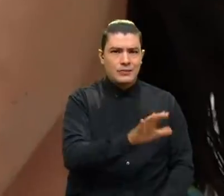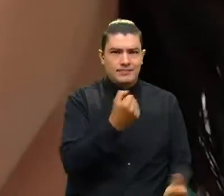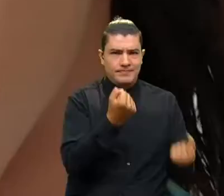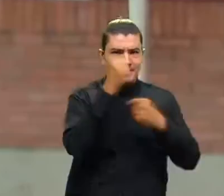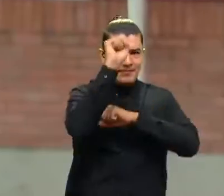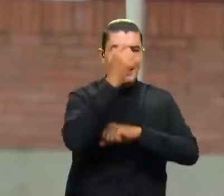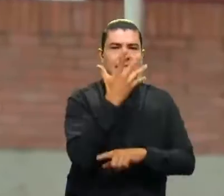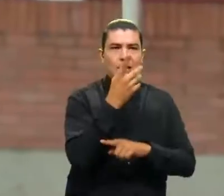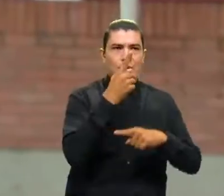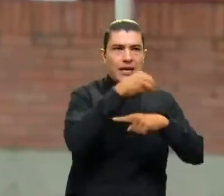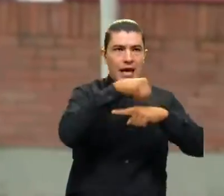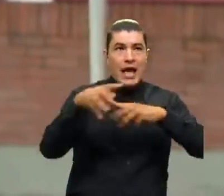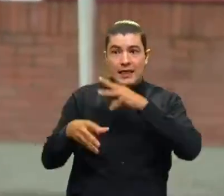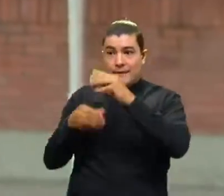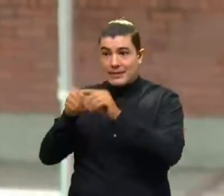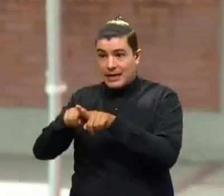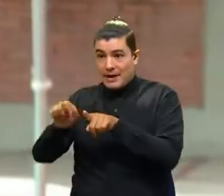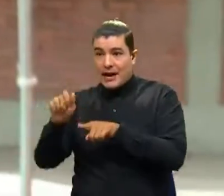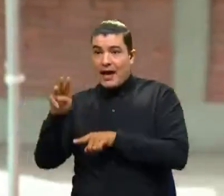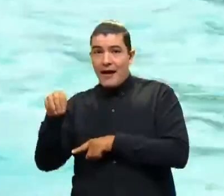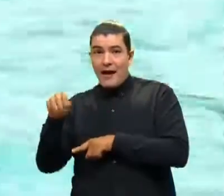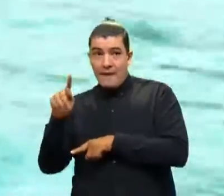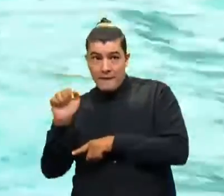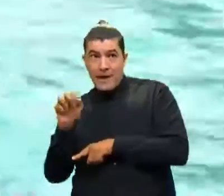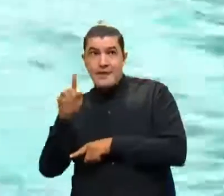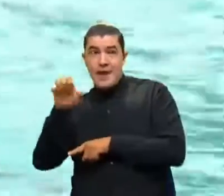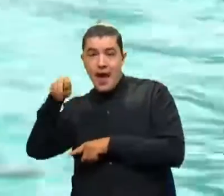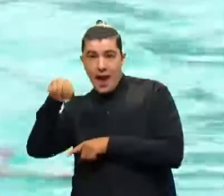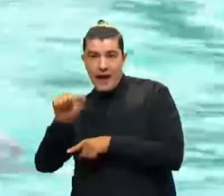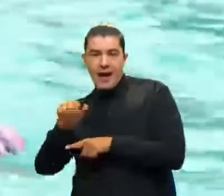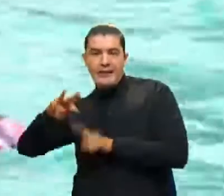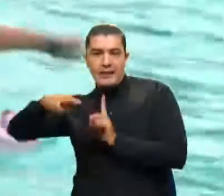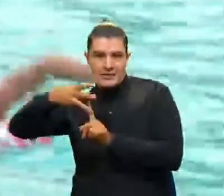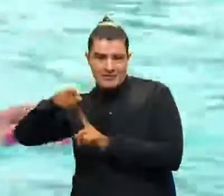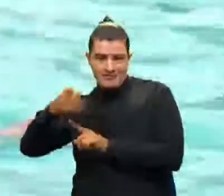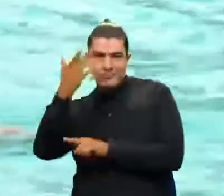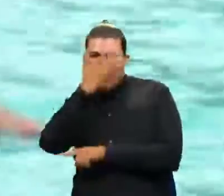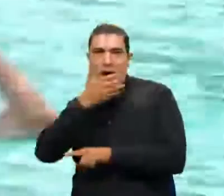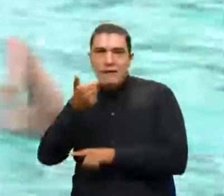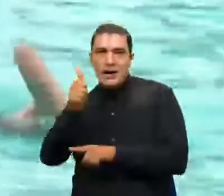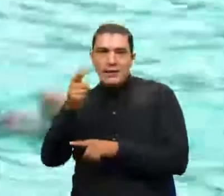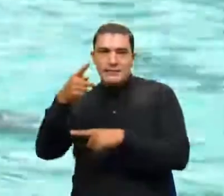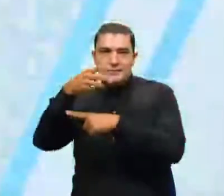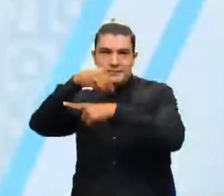kilómetros y su hermana Fabiana se subió al tercer puesto del podio en la prueba de los 10 kilómetros.